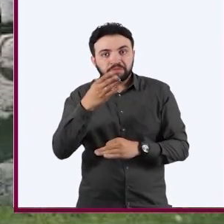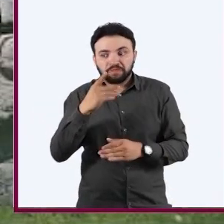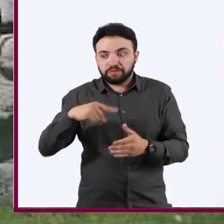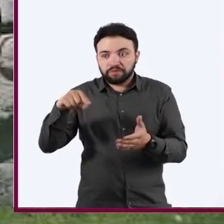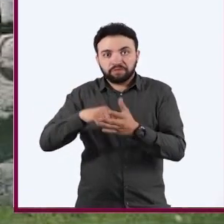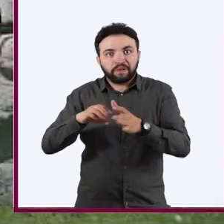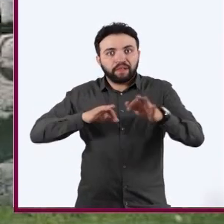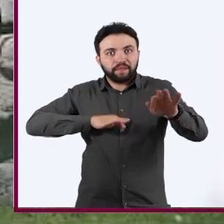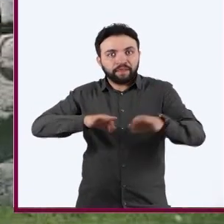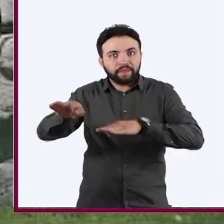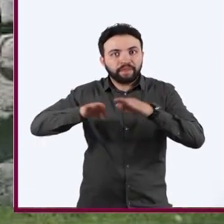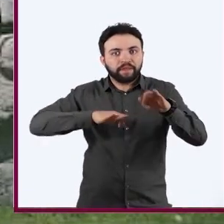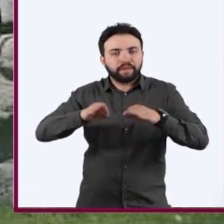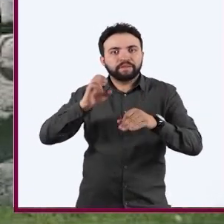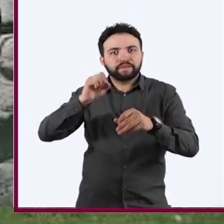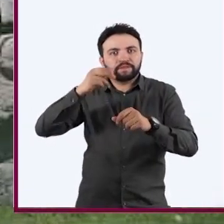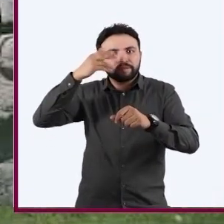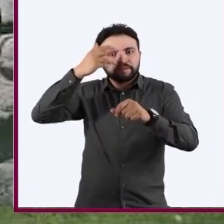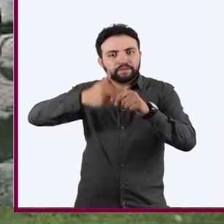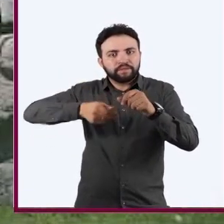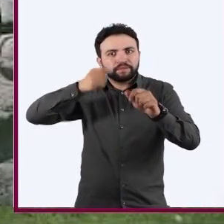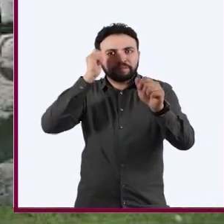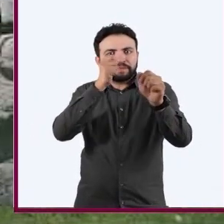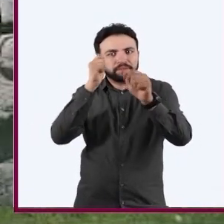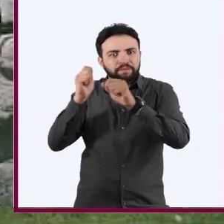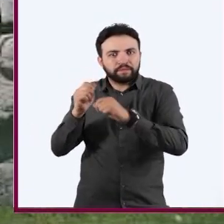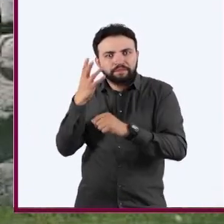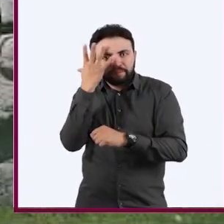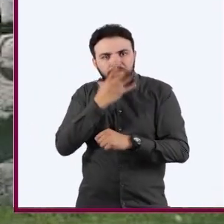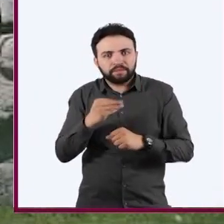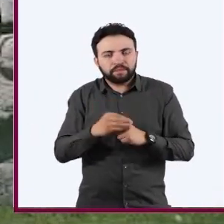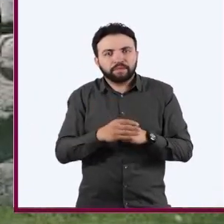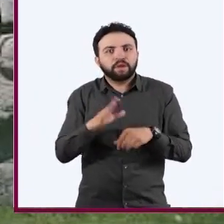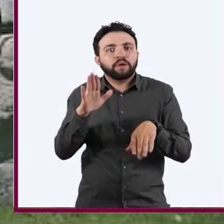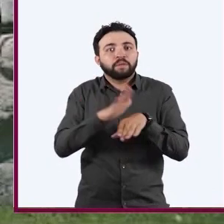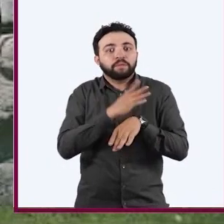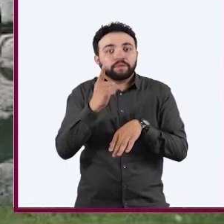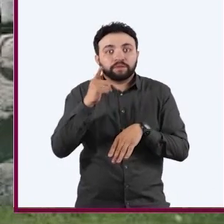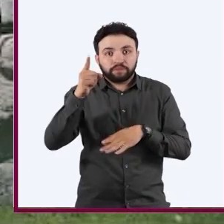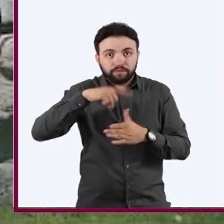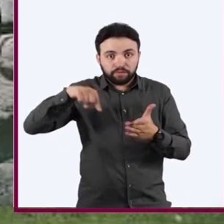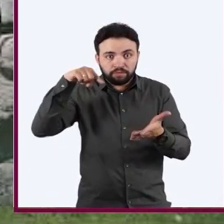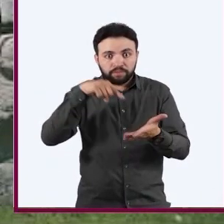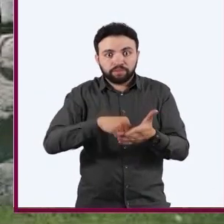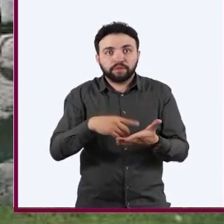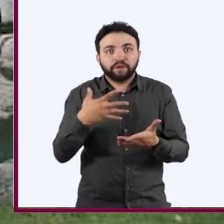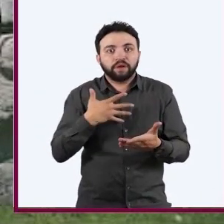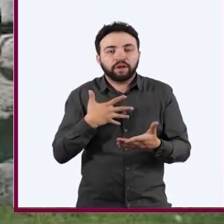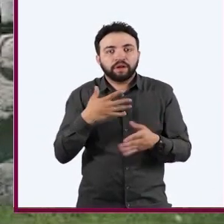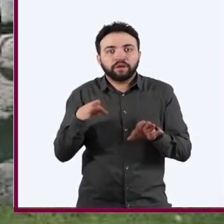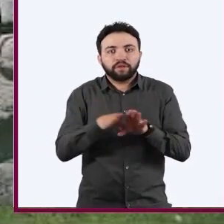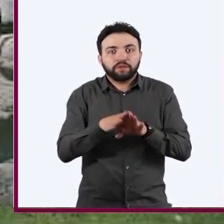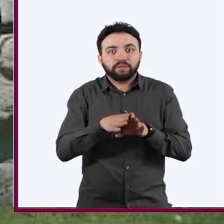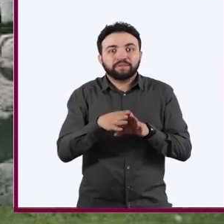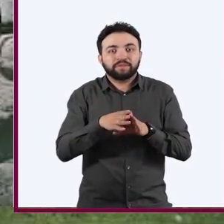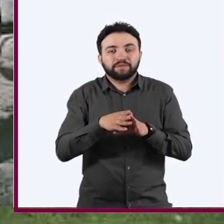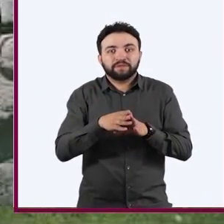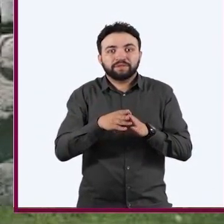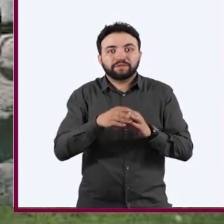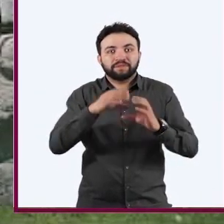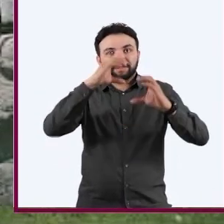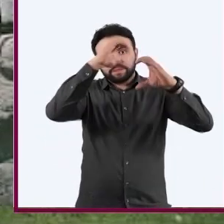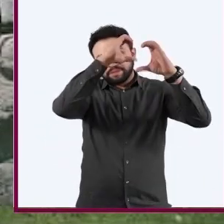conservado que se encuentra el magnífico trabajo de talla en piedra que pueden ver a mis espaldas, sino porque además este lugar alberga